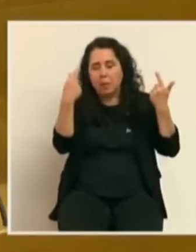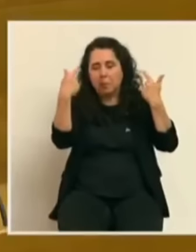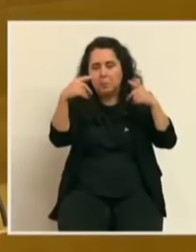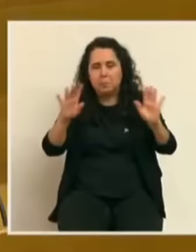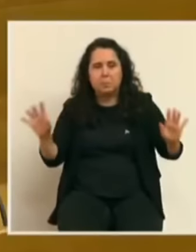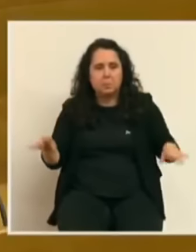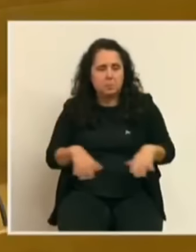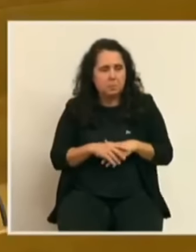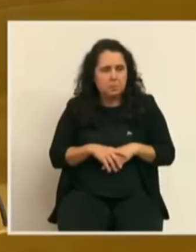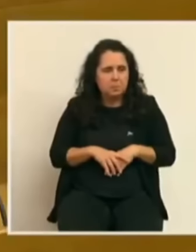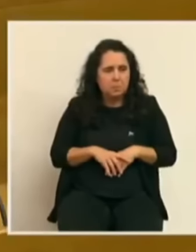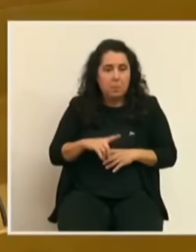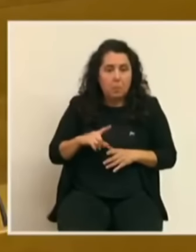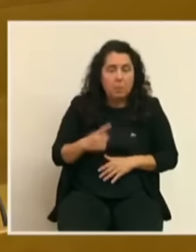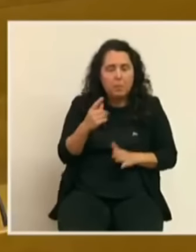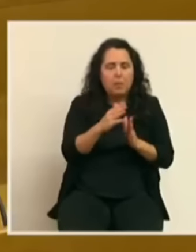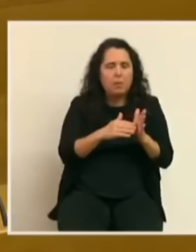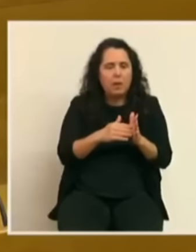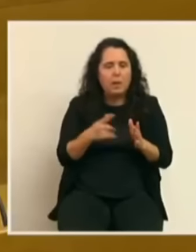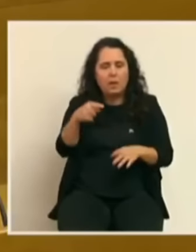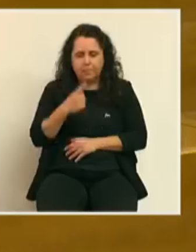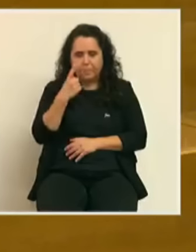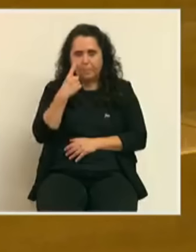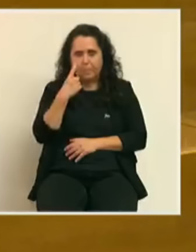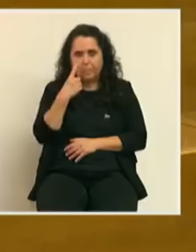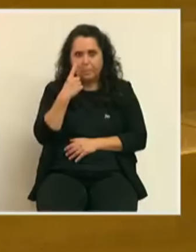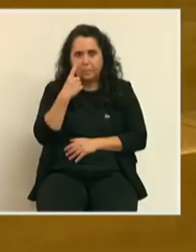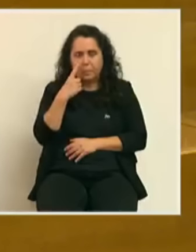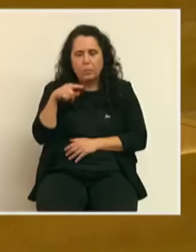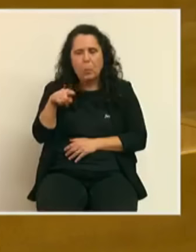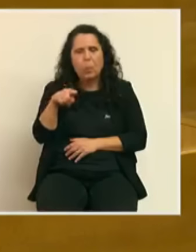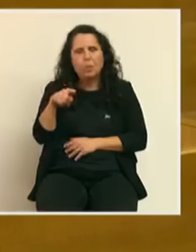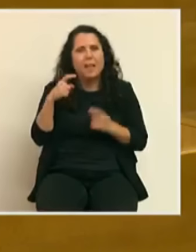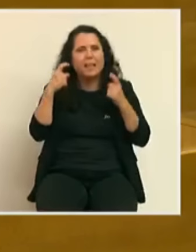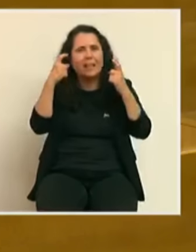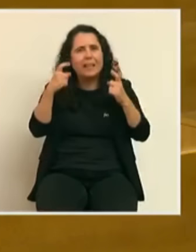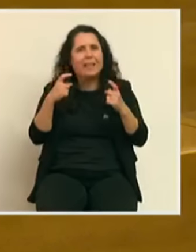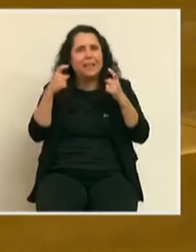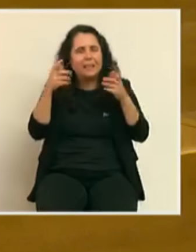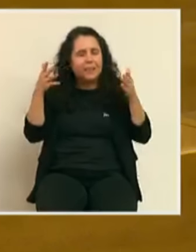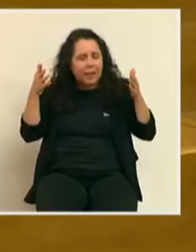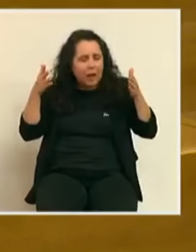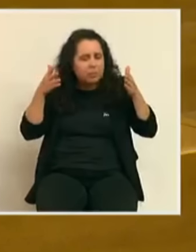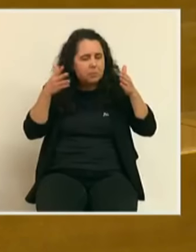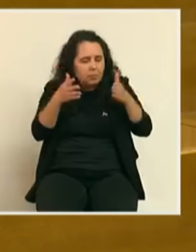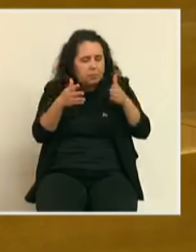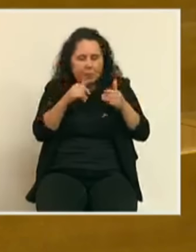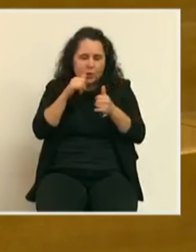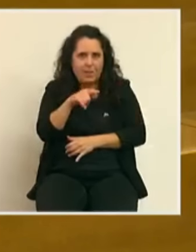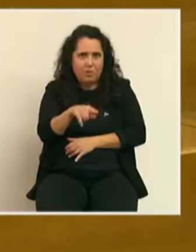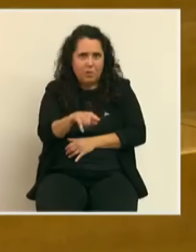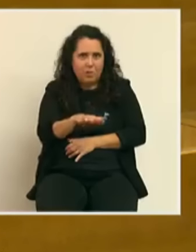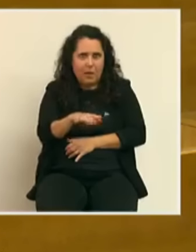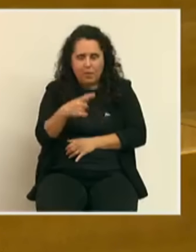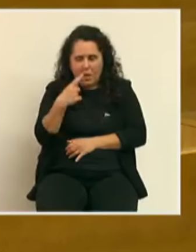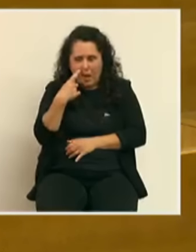que tendría que ser el primero de los valencianos en la emergencia. ¿Vostè intenta posar el focus sobre la Confederación Hidrográfica?